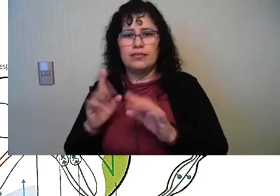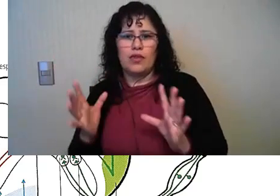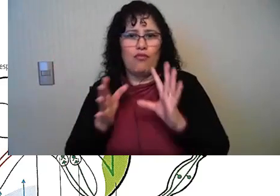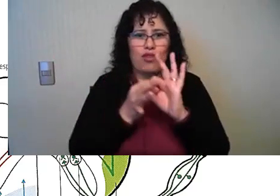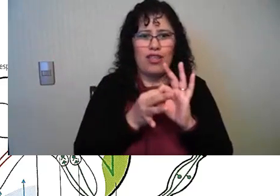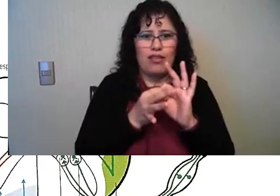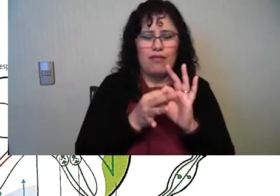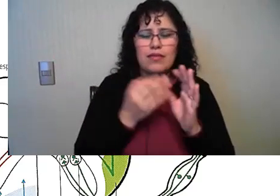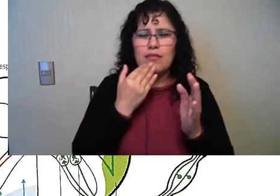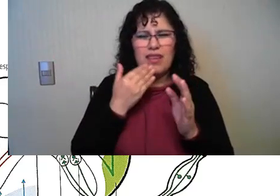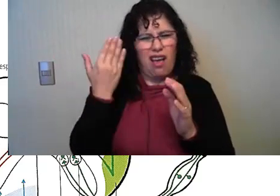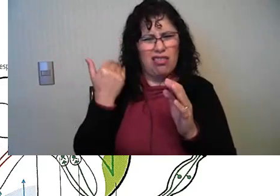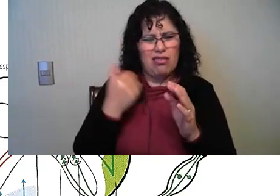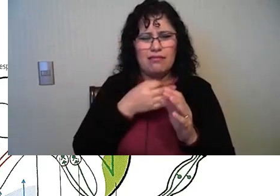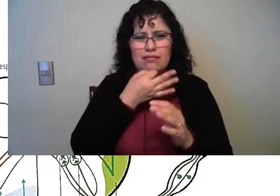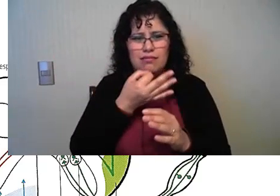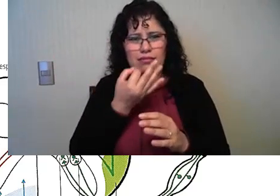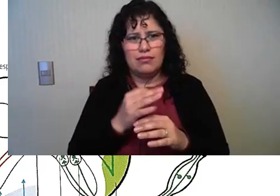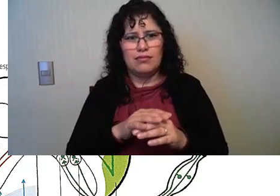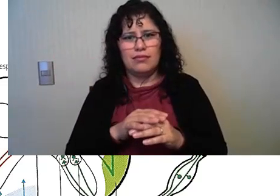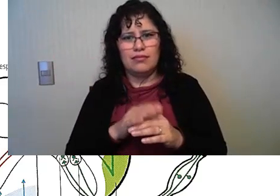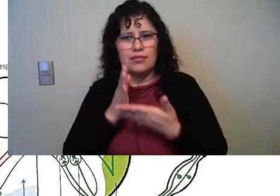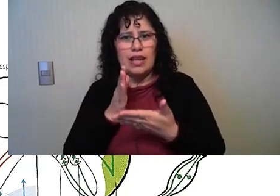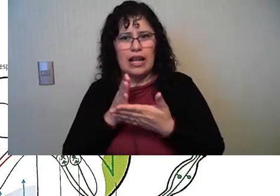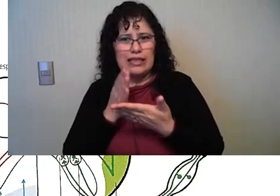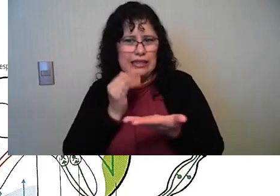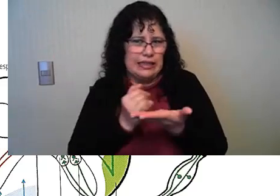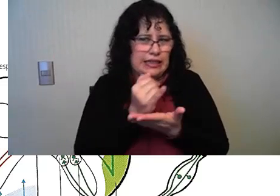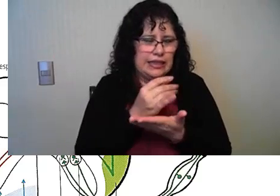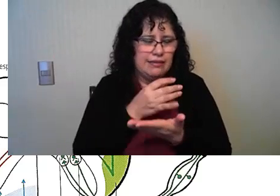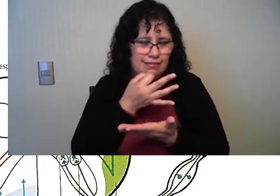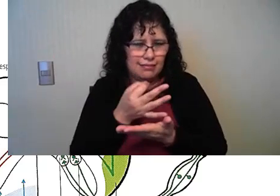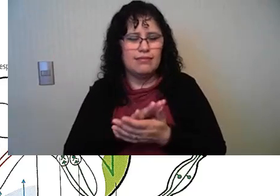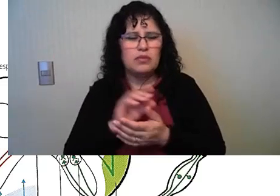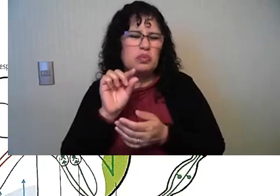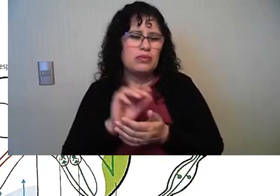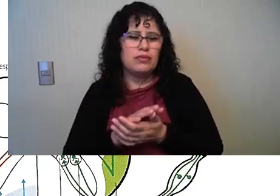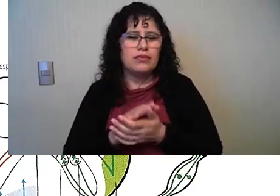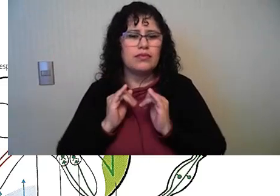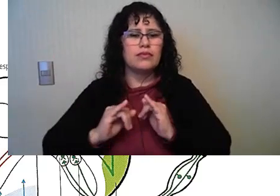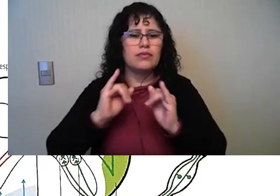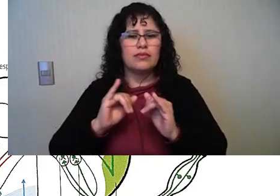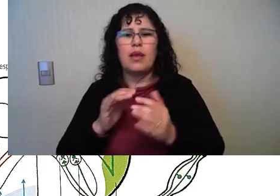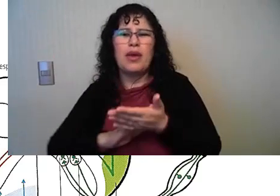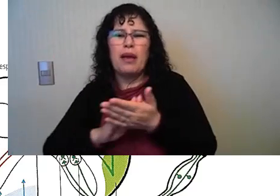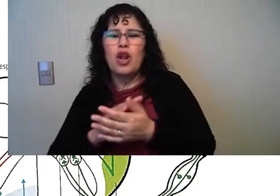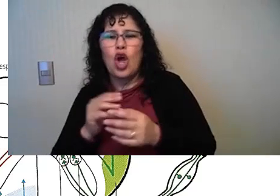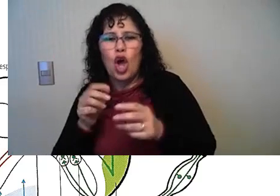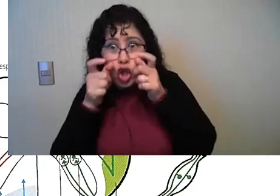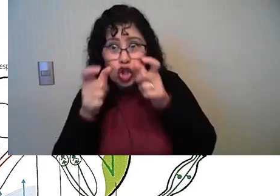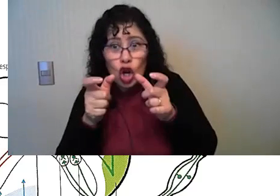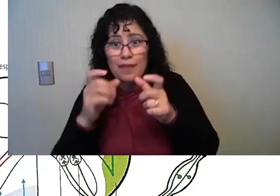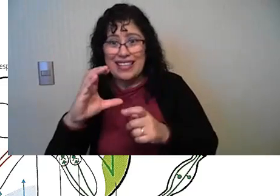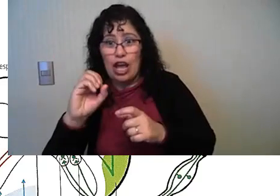como mencionamos en algún momento en la clase de introducción al control de CO2 y presión